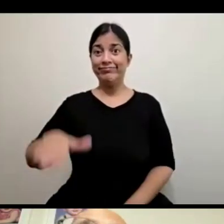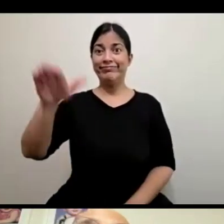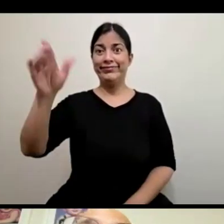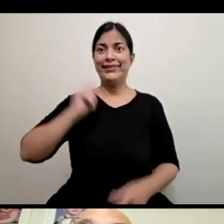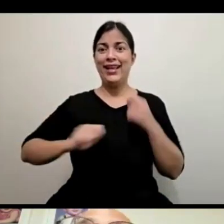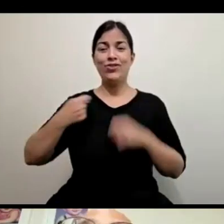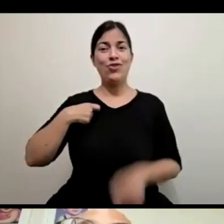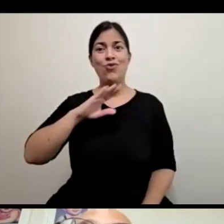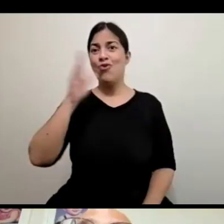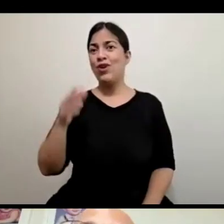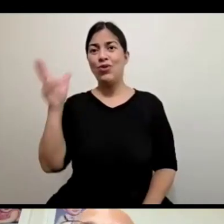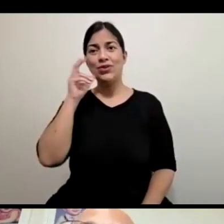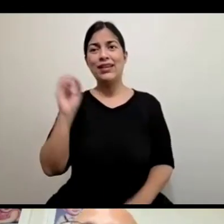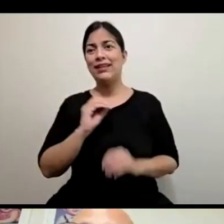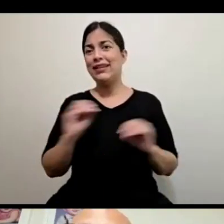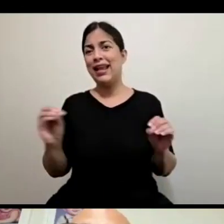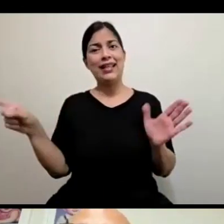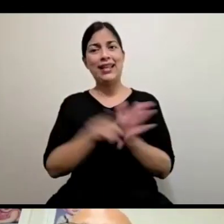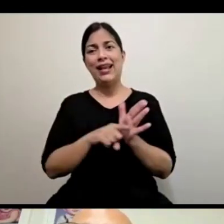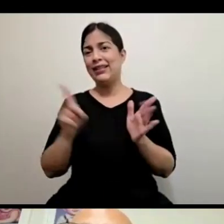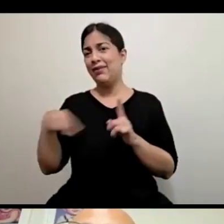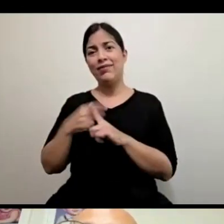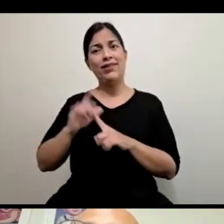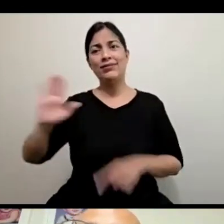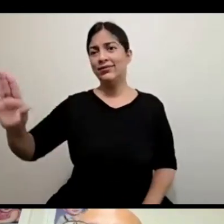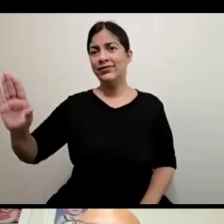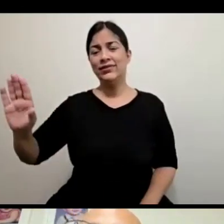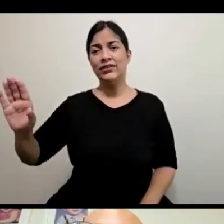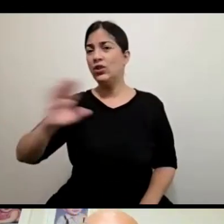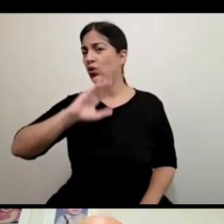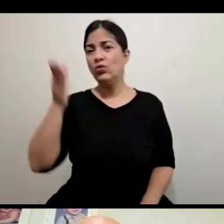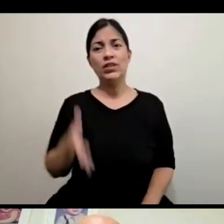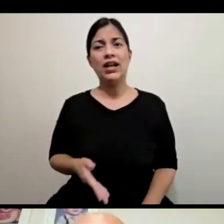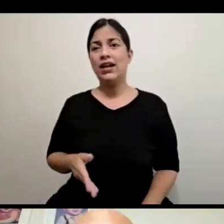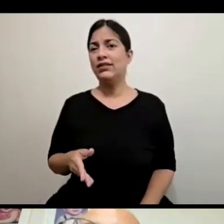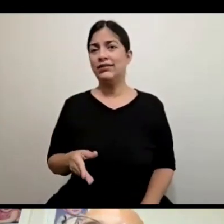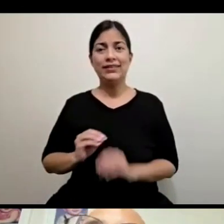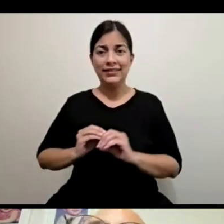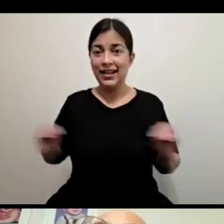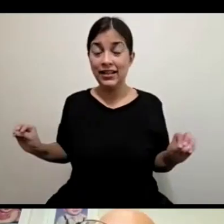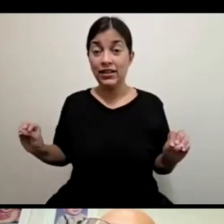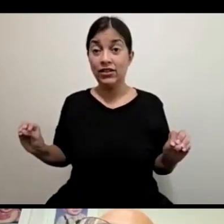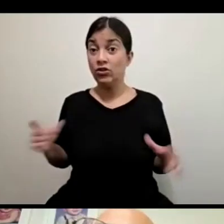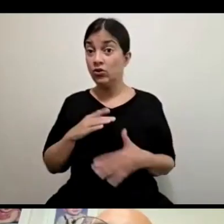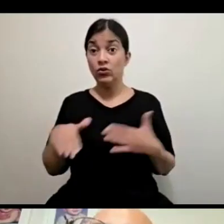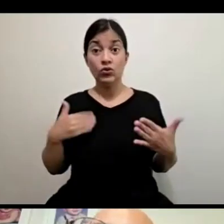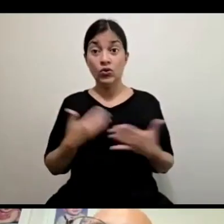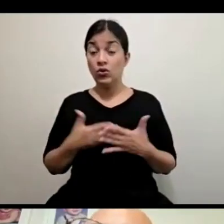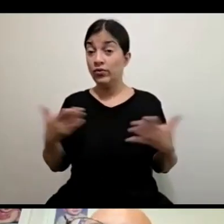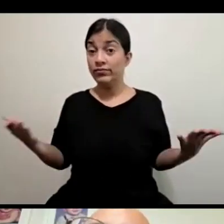escuché nada malo de Checo Cuevas. Nada, ninguna palabra. Y todo es la